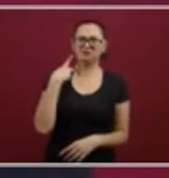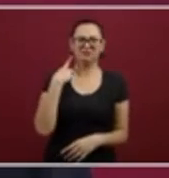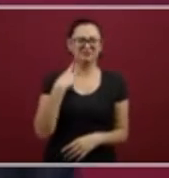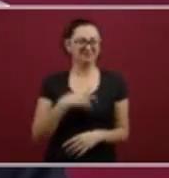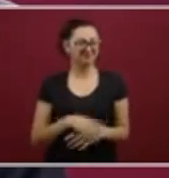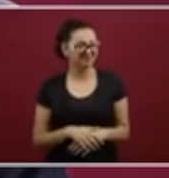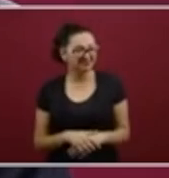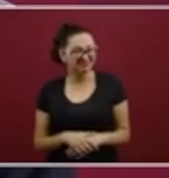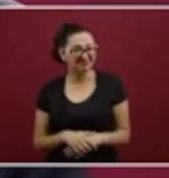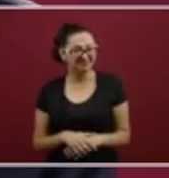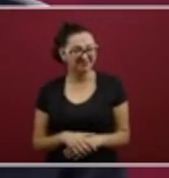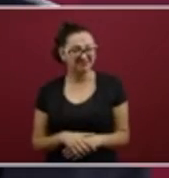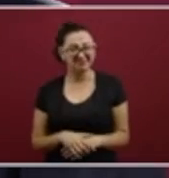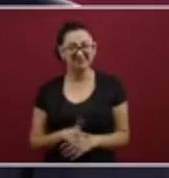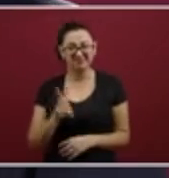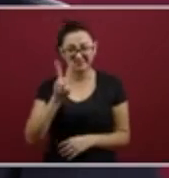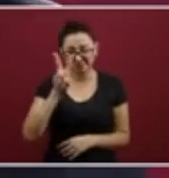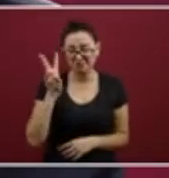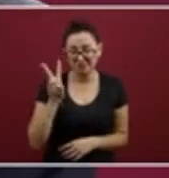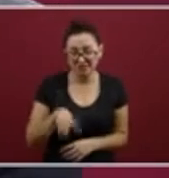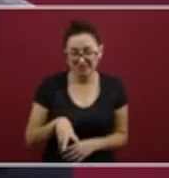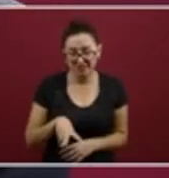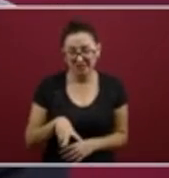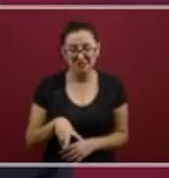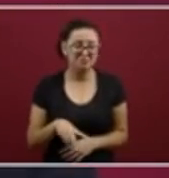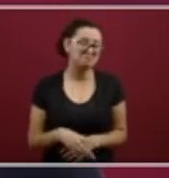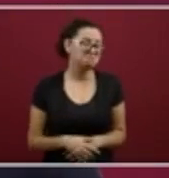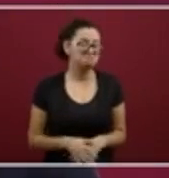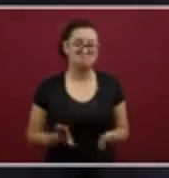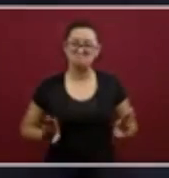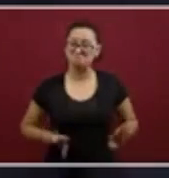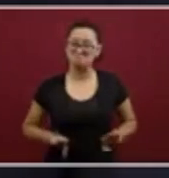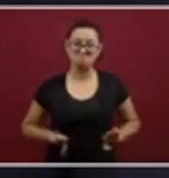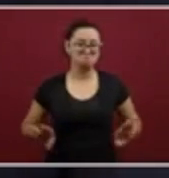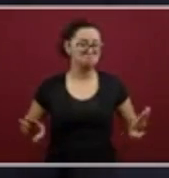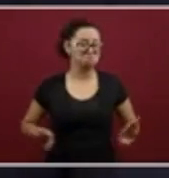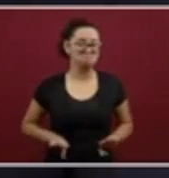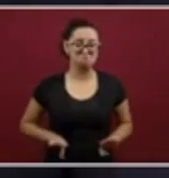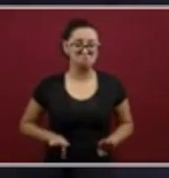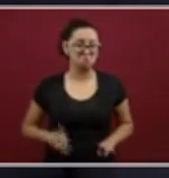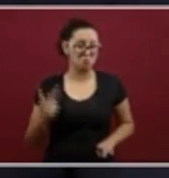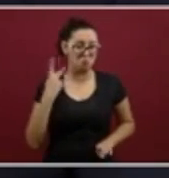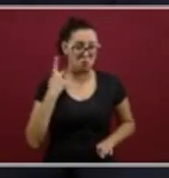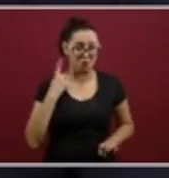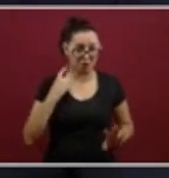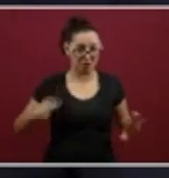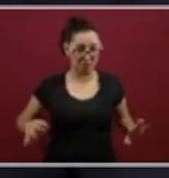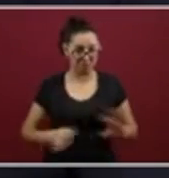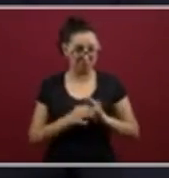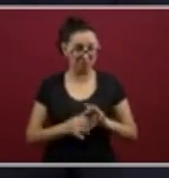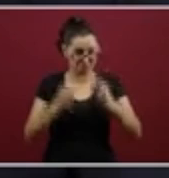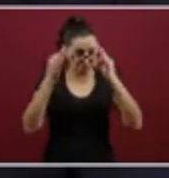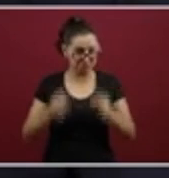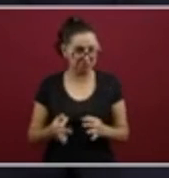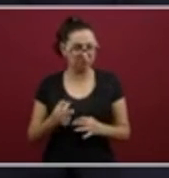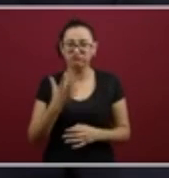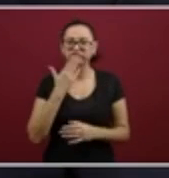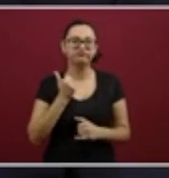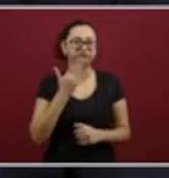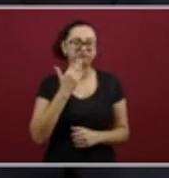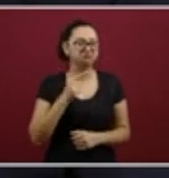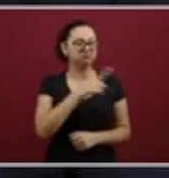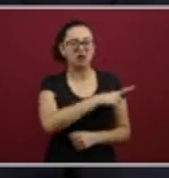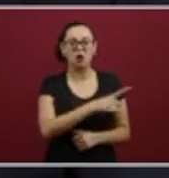pero en realidad es pura gente oportunista, arribista,